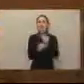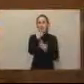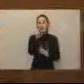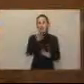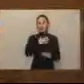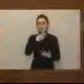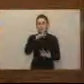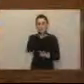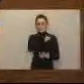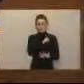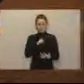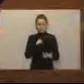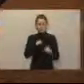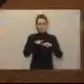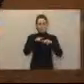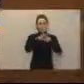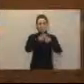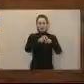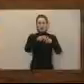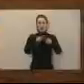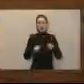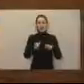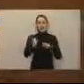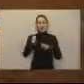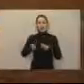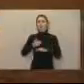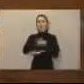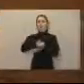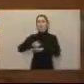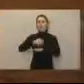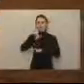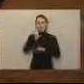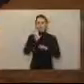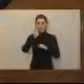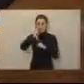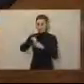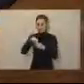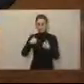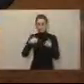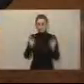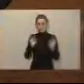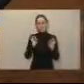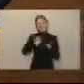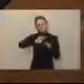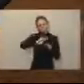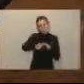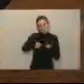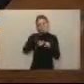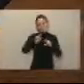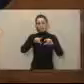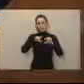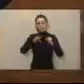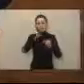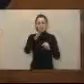de investigación que está llevando la Fiscalía y en las que no nos debemos de inmiscuir, pero eso no obvia ni quita para que el propio Principado, ante hechos